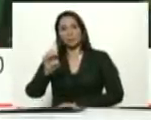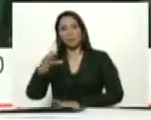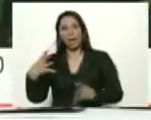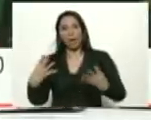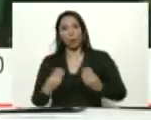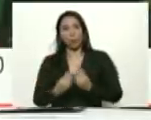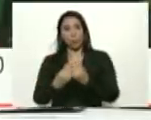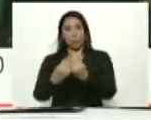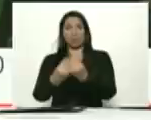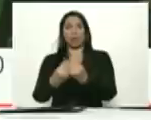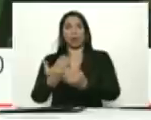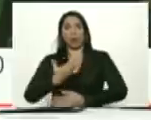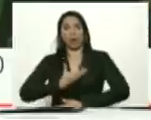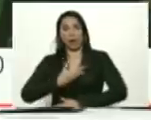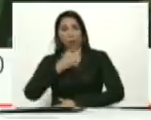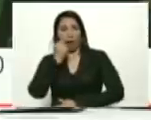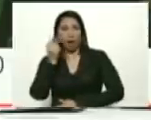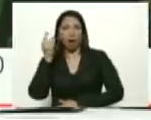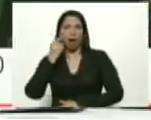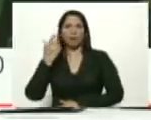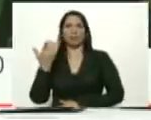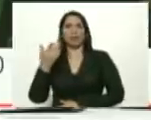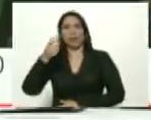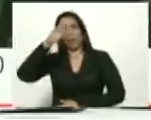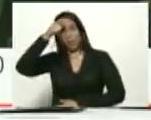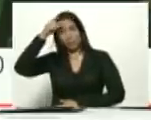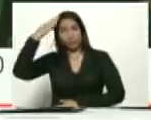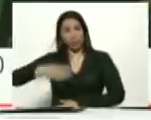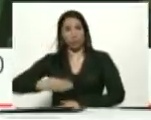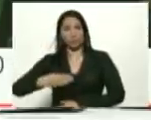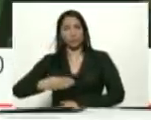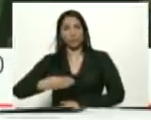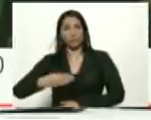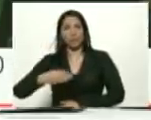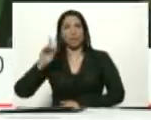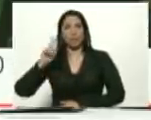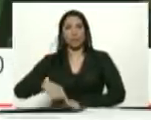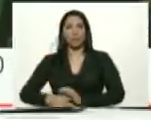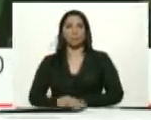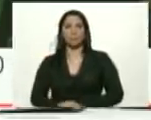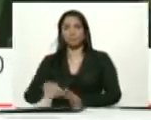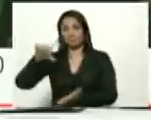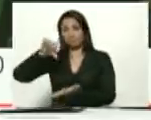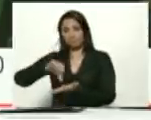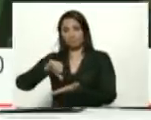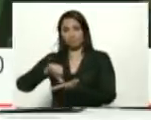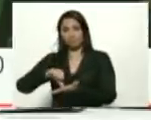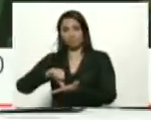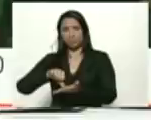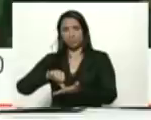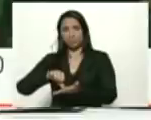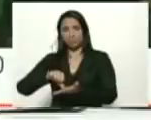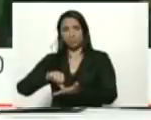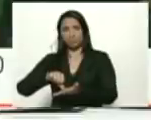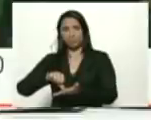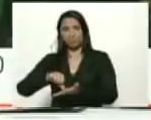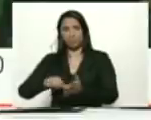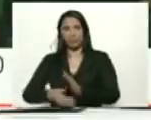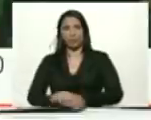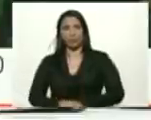de alcaldes, alcaldesas, milicianas, en el sector Huitoco, parroquia San Francisco de